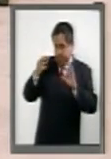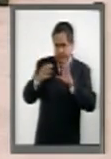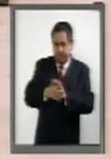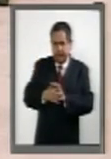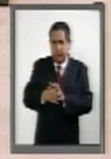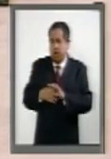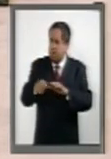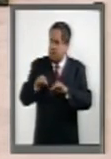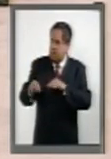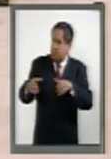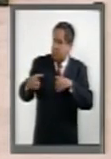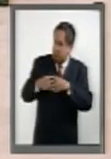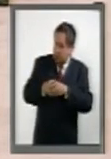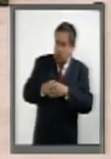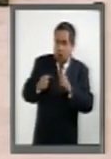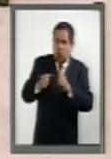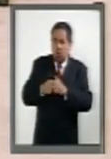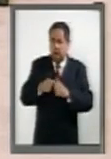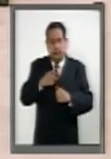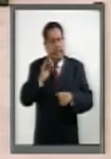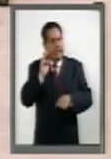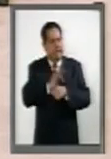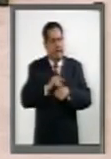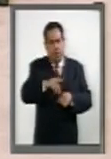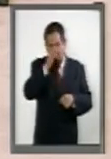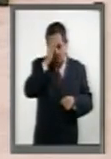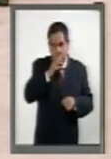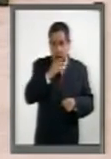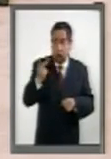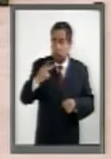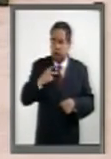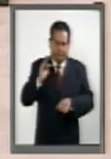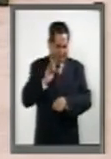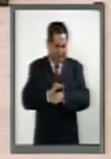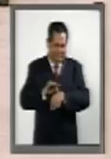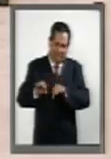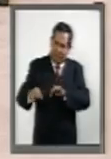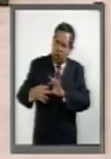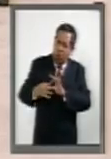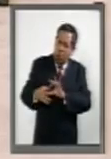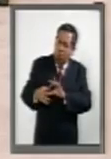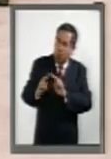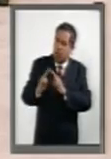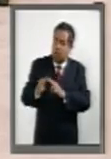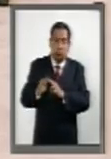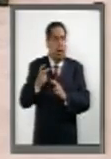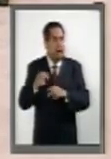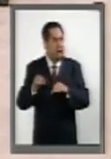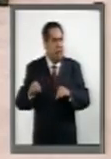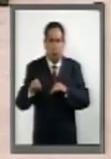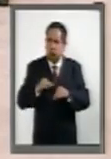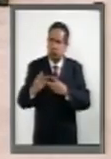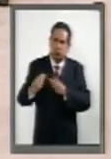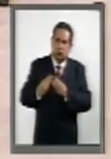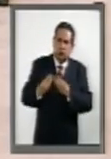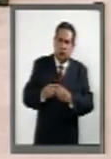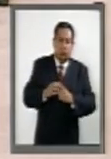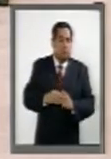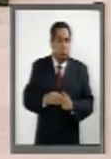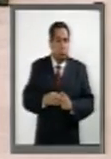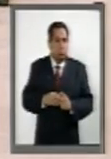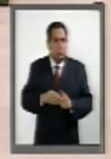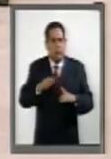alianza de trabajo conjunta por nuestra tierra y decidimos siempre trabajar unidos y así lo hicimos. Muchas